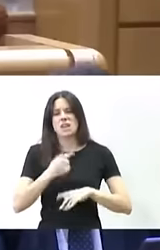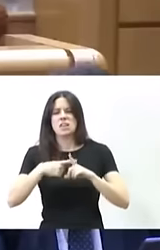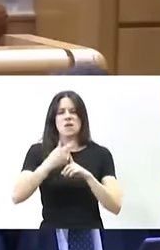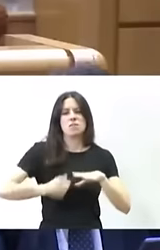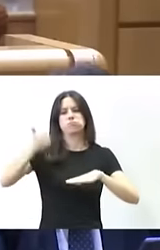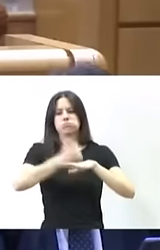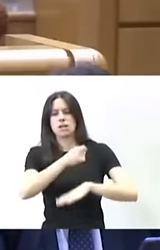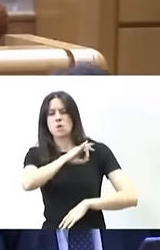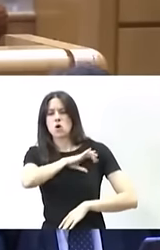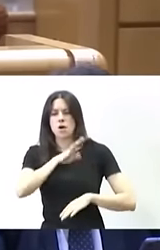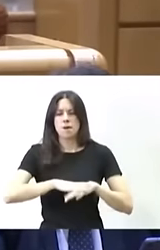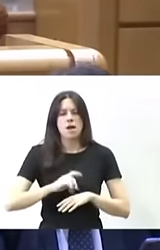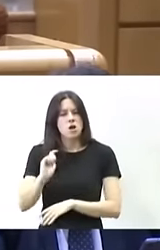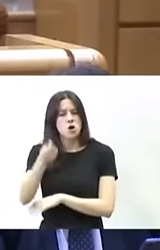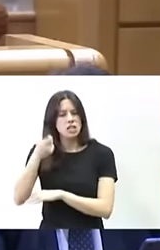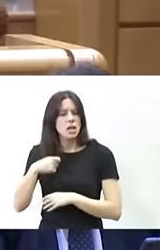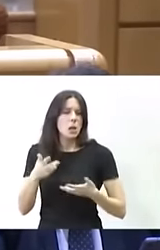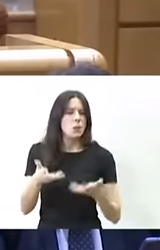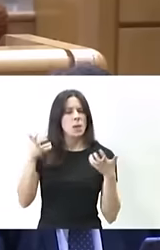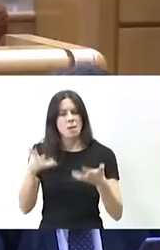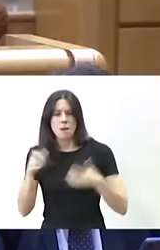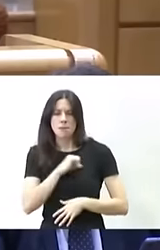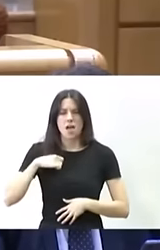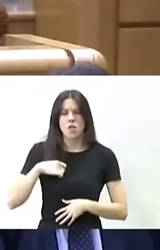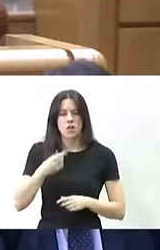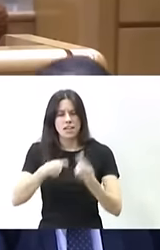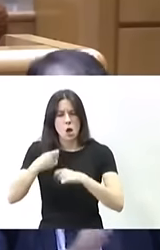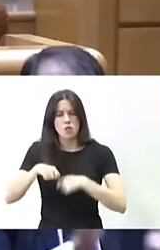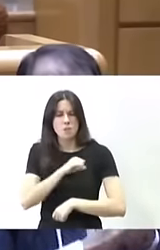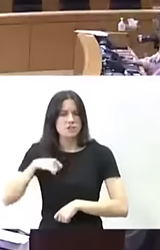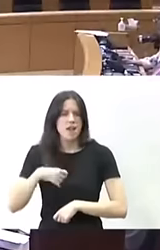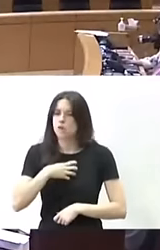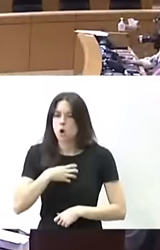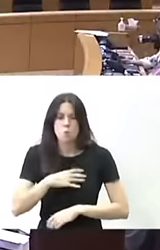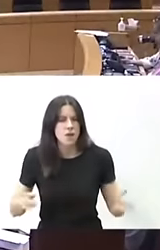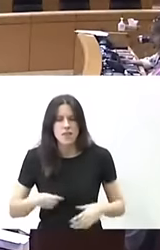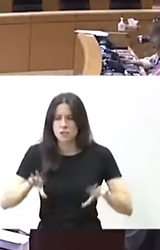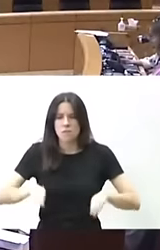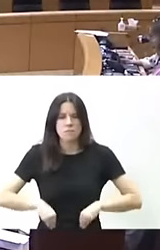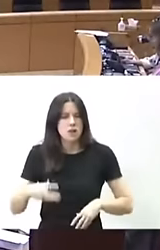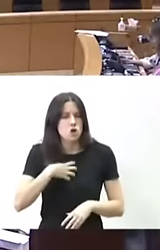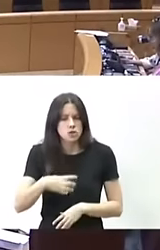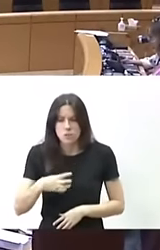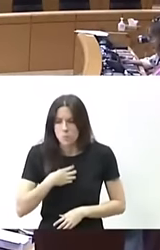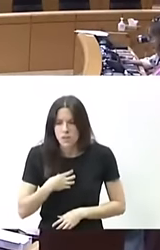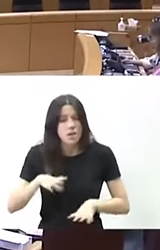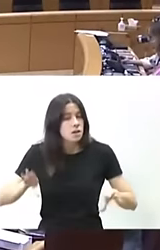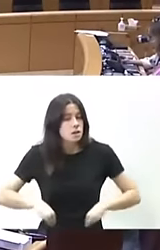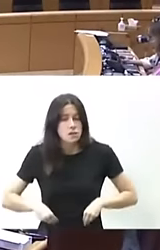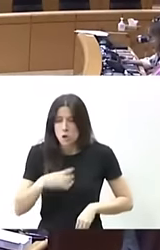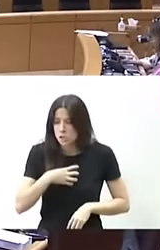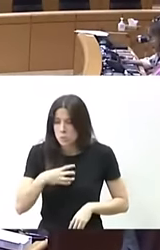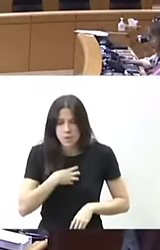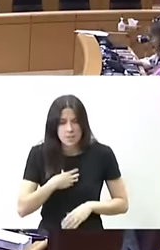obtener beneficios privados en sus negocios personales. ¡Eso es inaceptable! ¡Inaceptable! Muchas gracias.